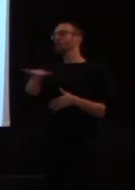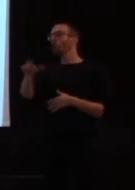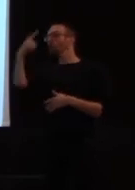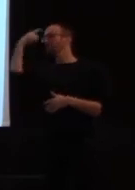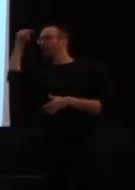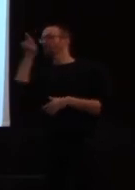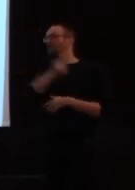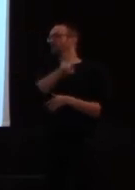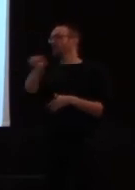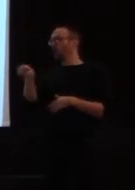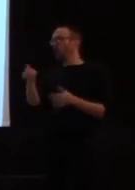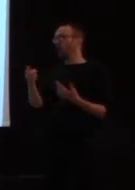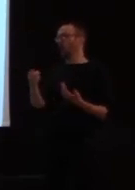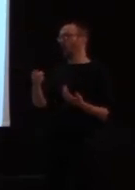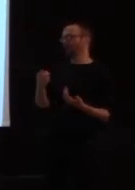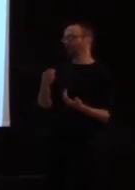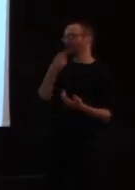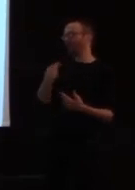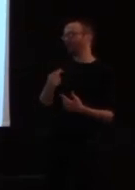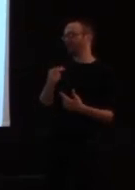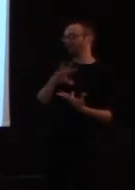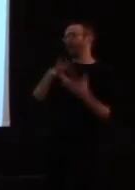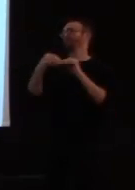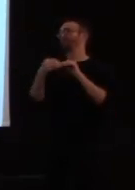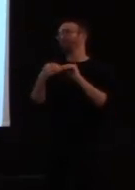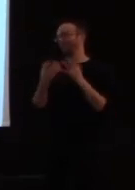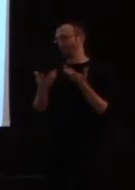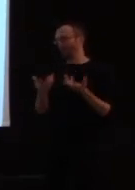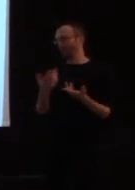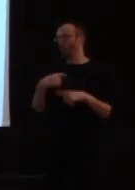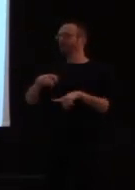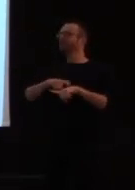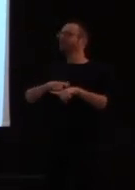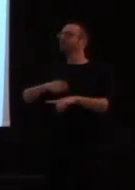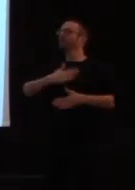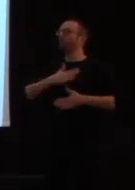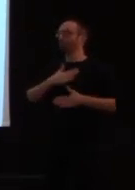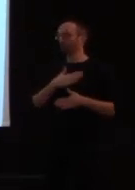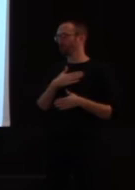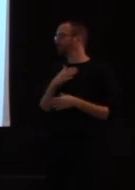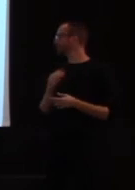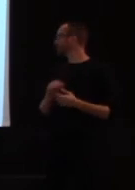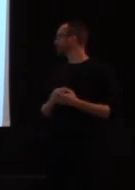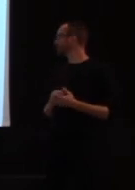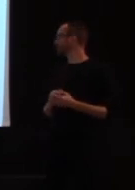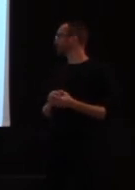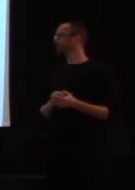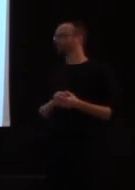Pero con un estilo propio, un estilo propio. El segundo,